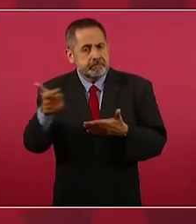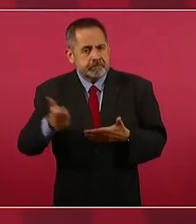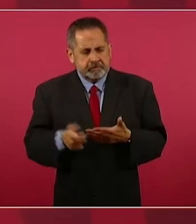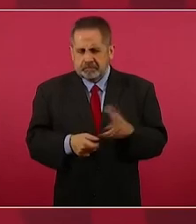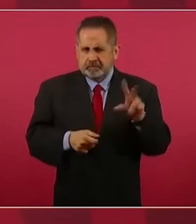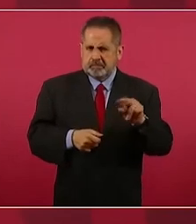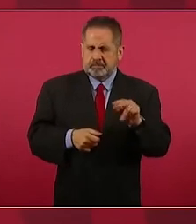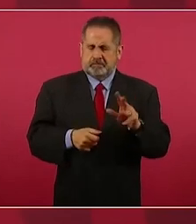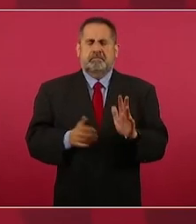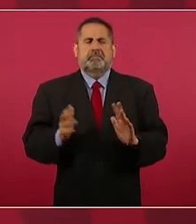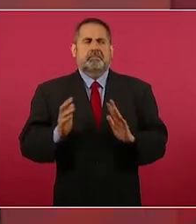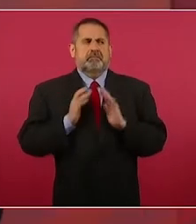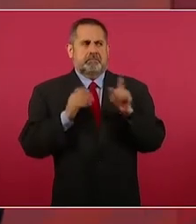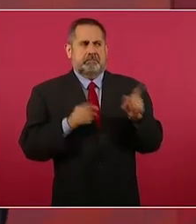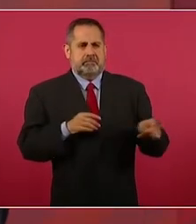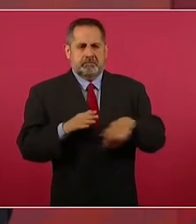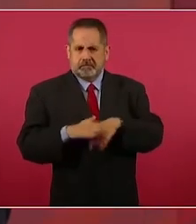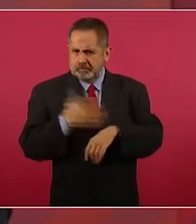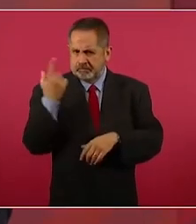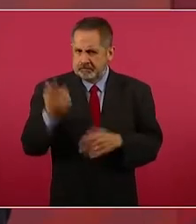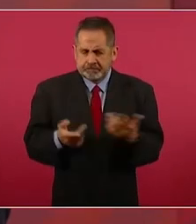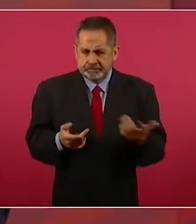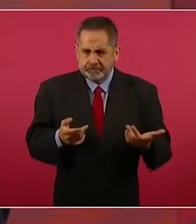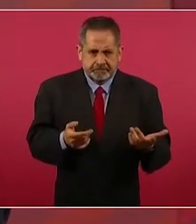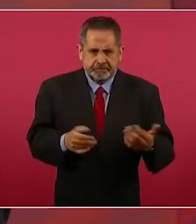10,000 millones de pesos, porque